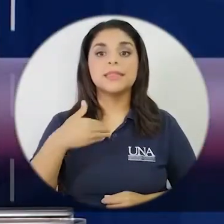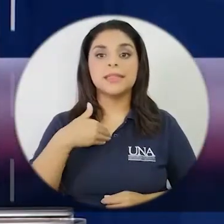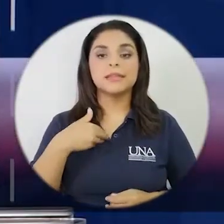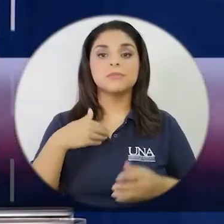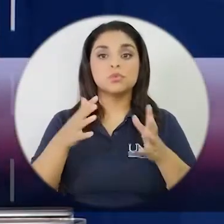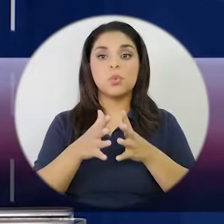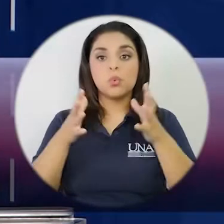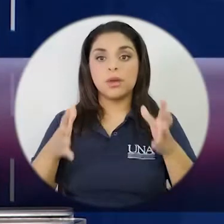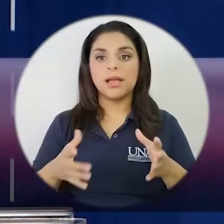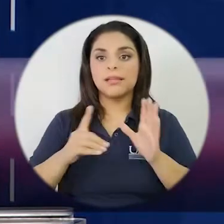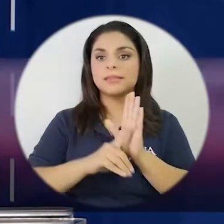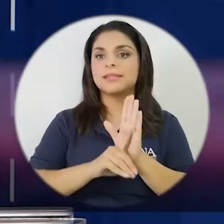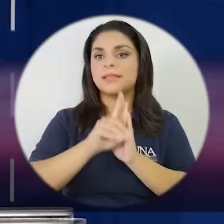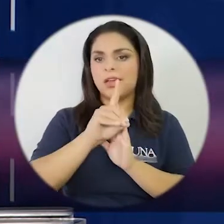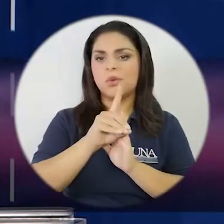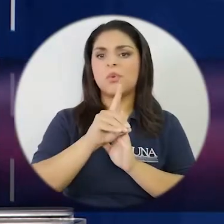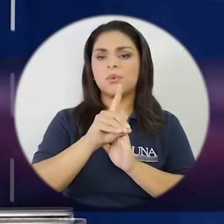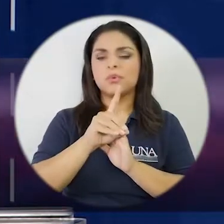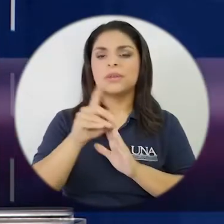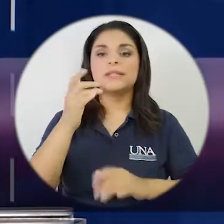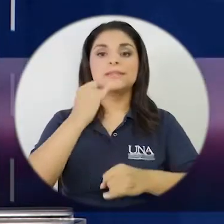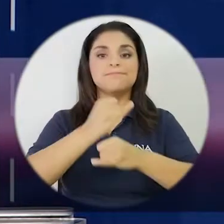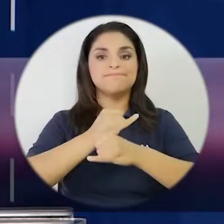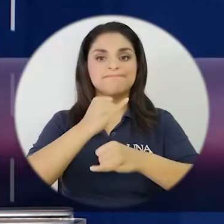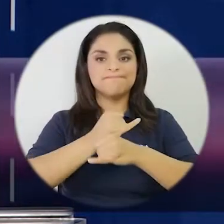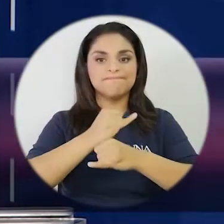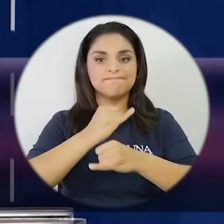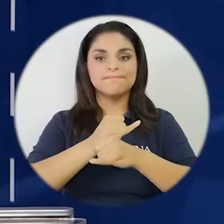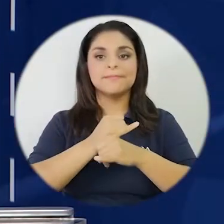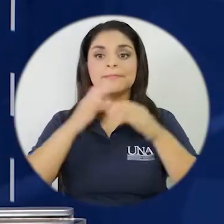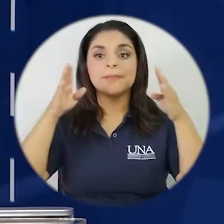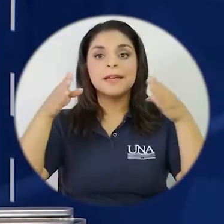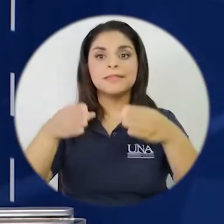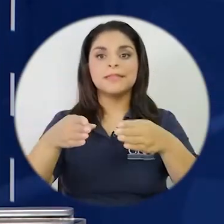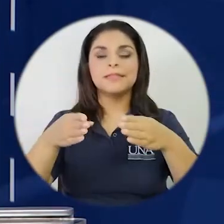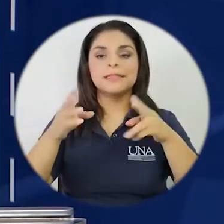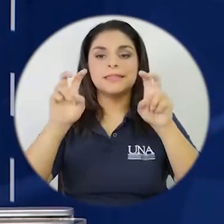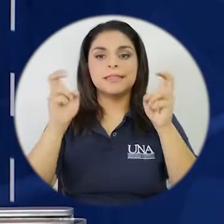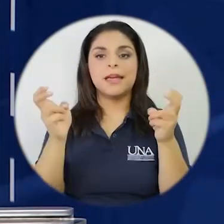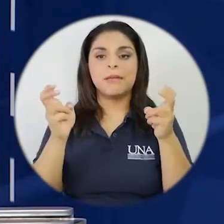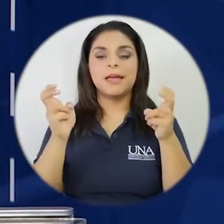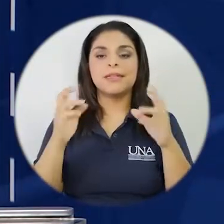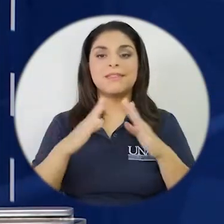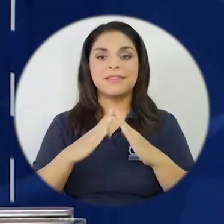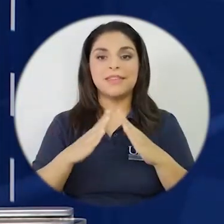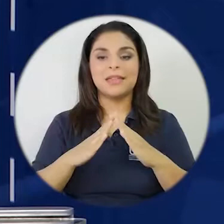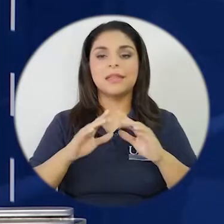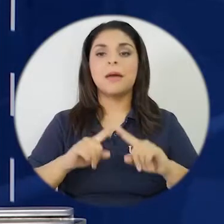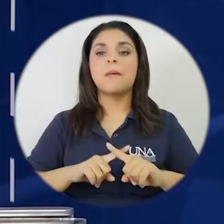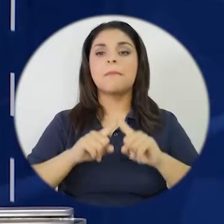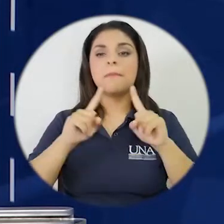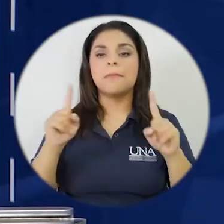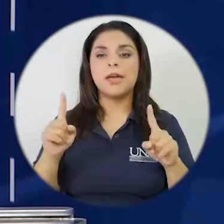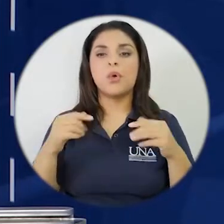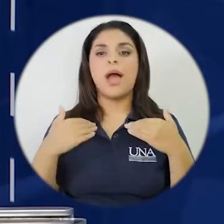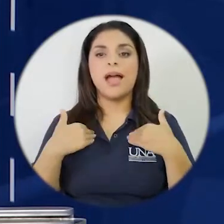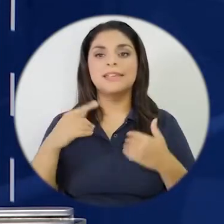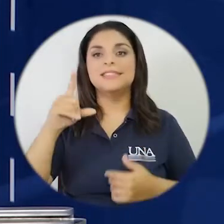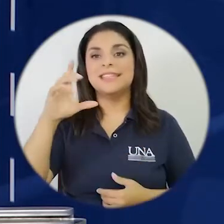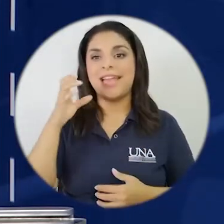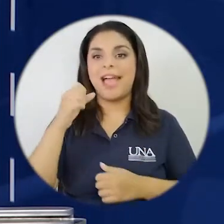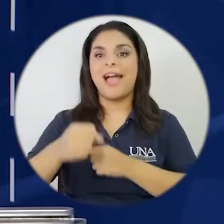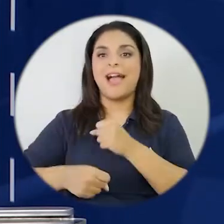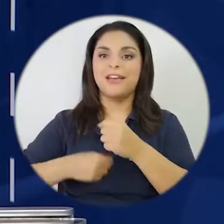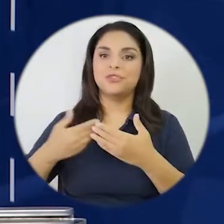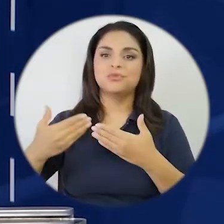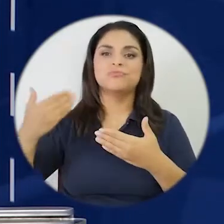O sea, tenemos un gran desarrollo en la institucionalidad que atiende el tema de vivienda, pero llevamos 100